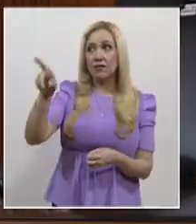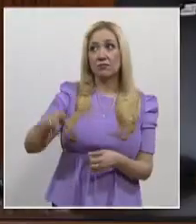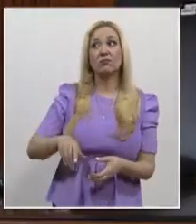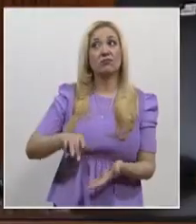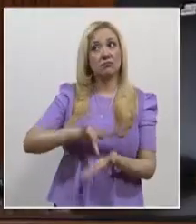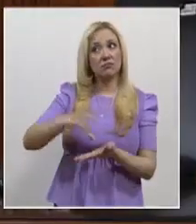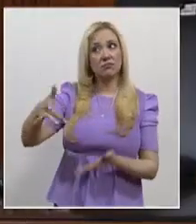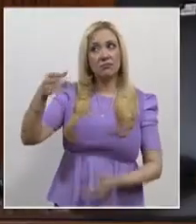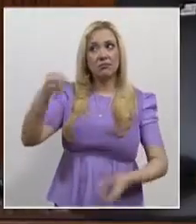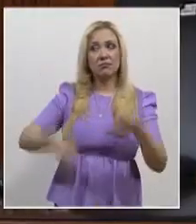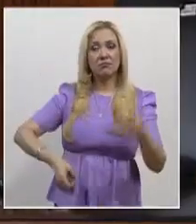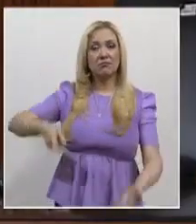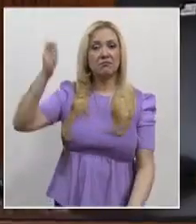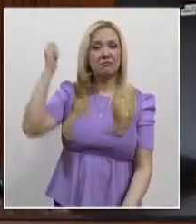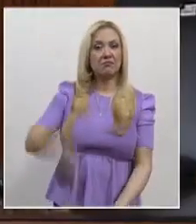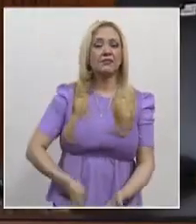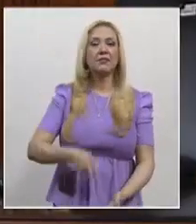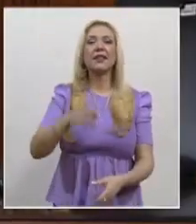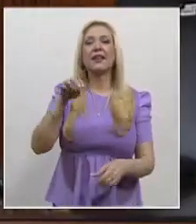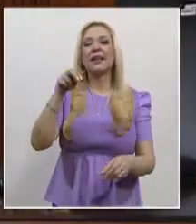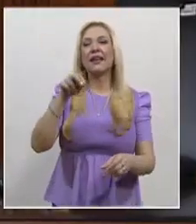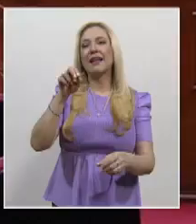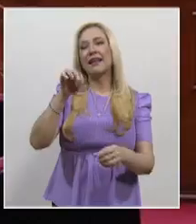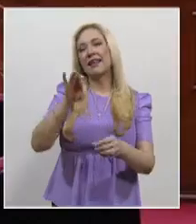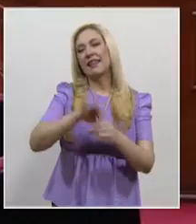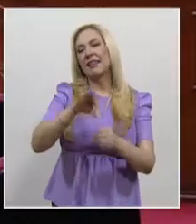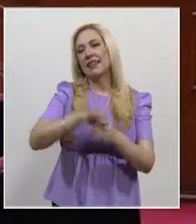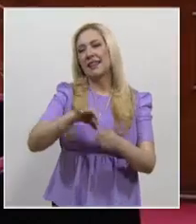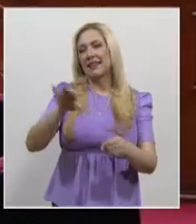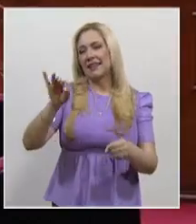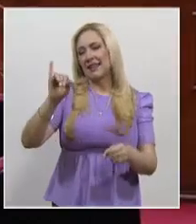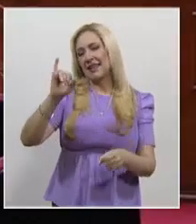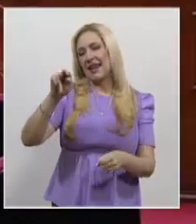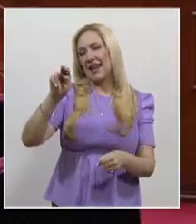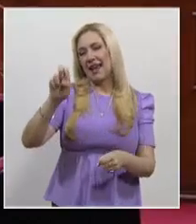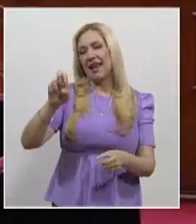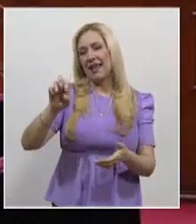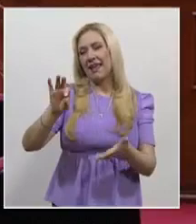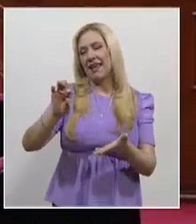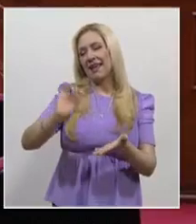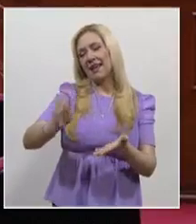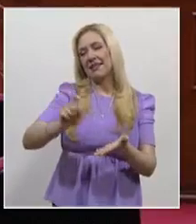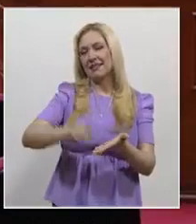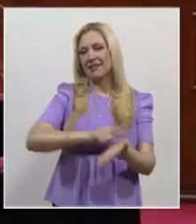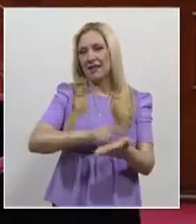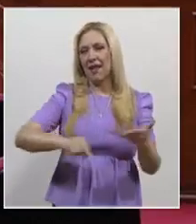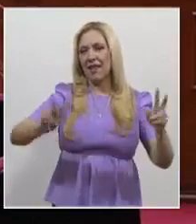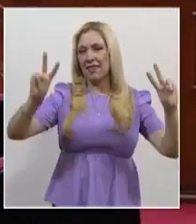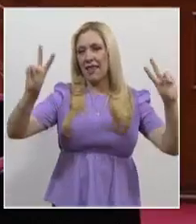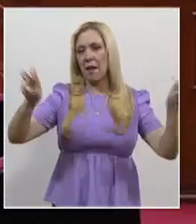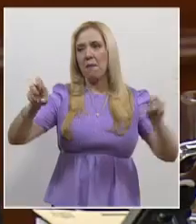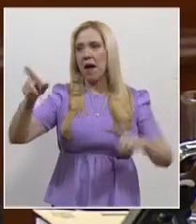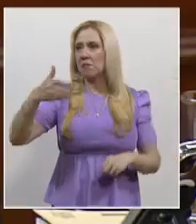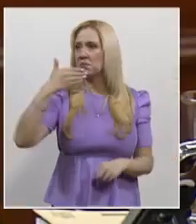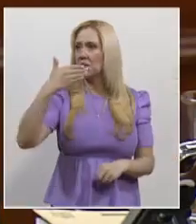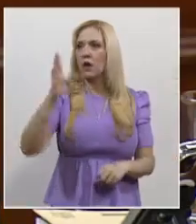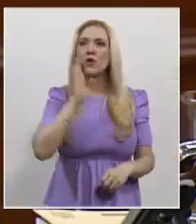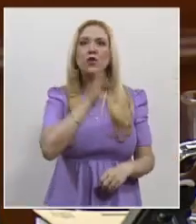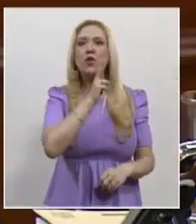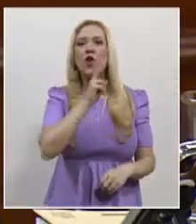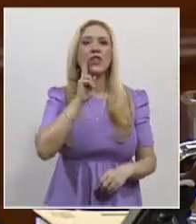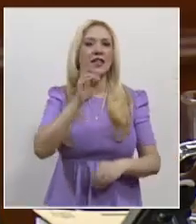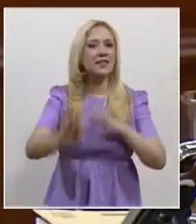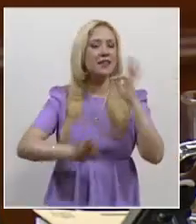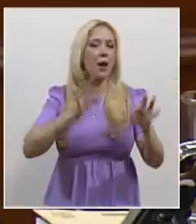torno a la segunda parte de la reforma electoral es una buena noticia en el sentido de que da certeza en torno a